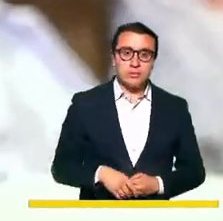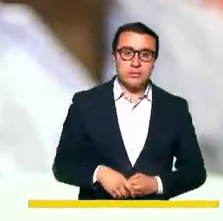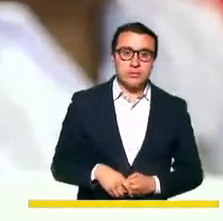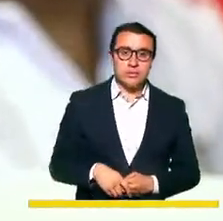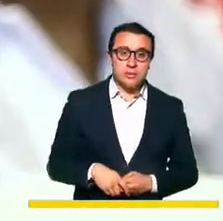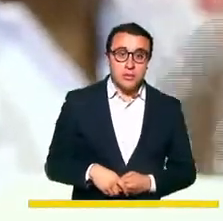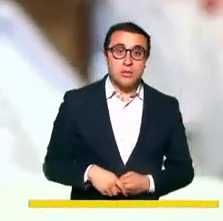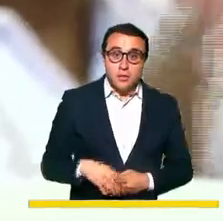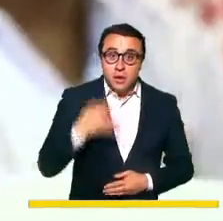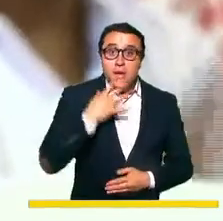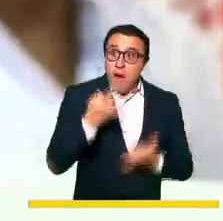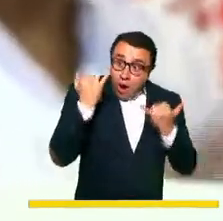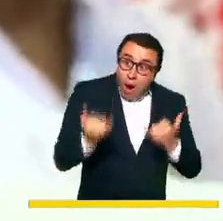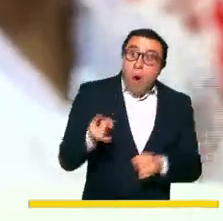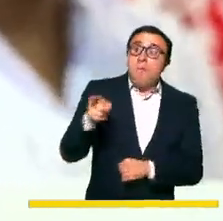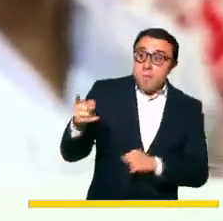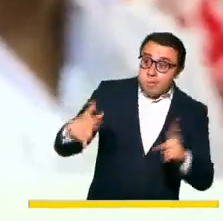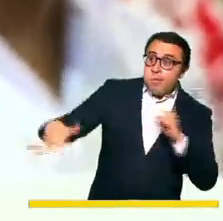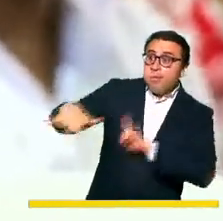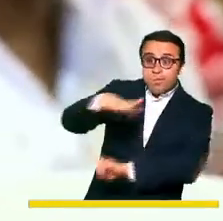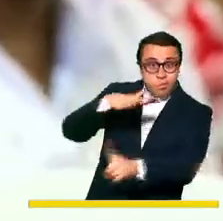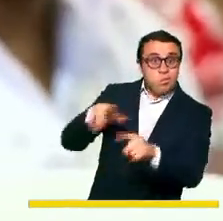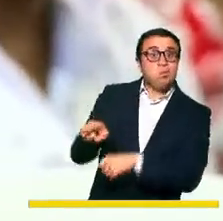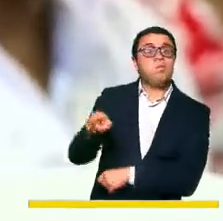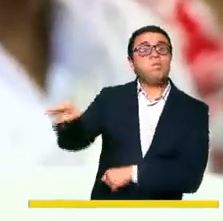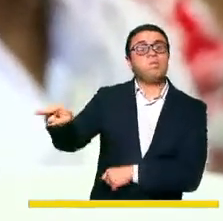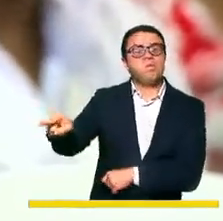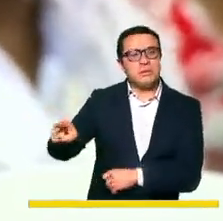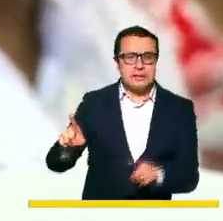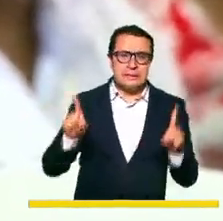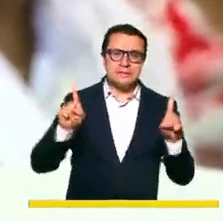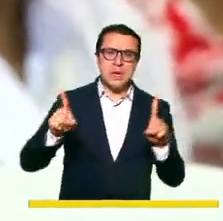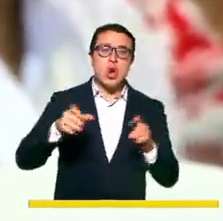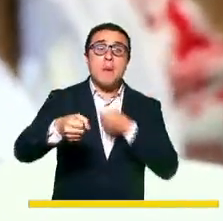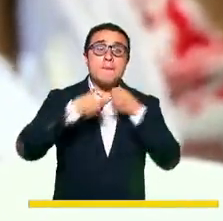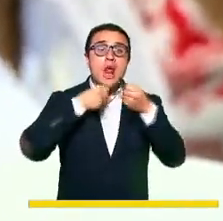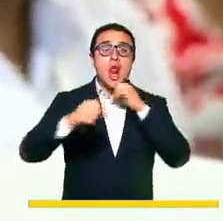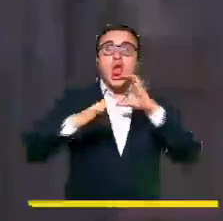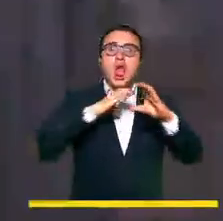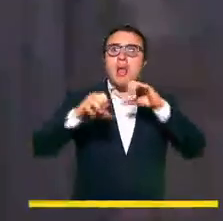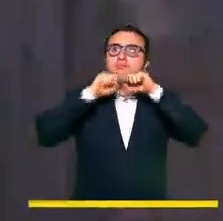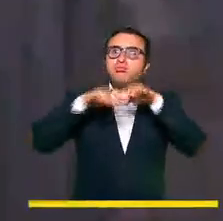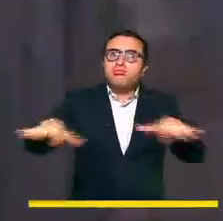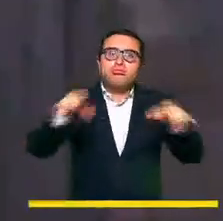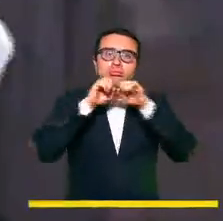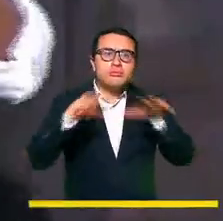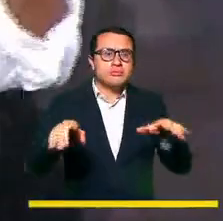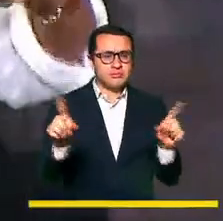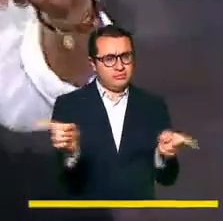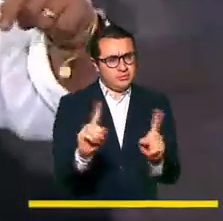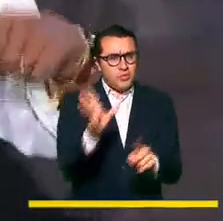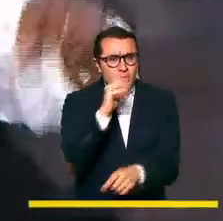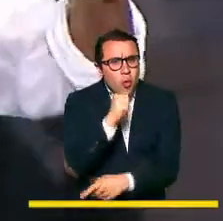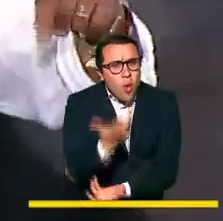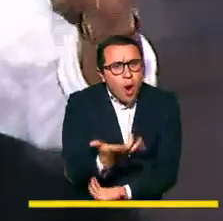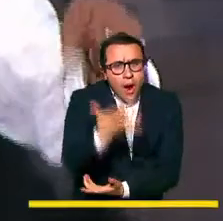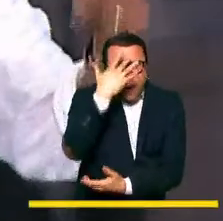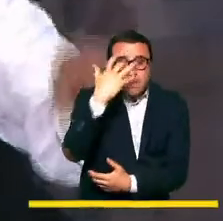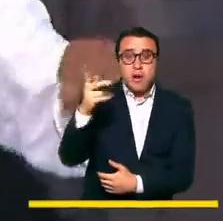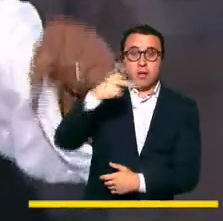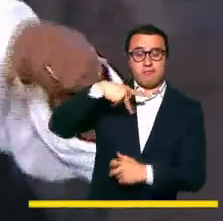está pasando en este momento. Pero la prensa no lo denuncia porque los dueños de la prensa son solidarios con